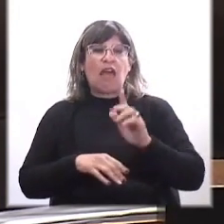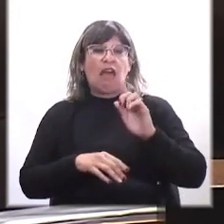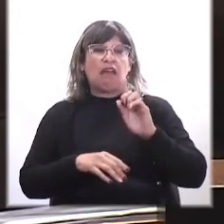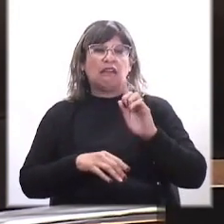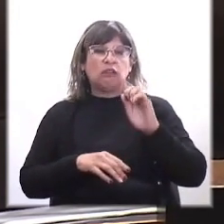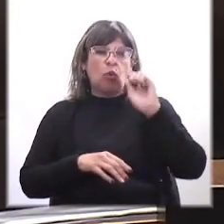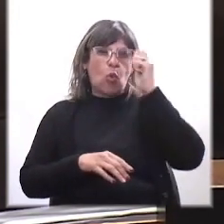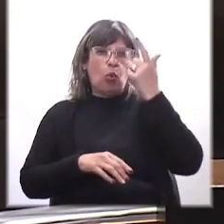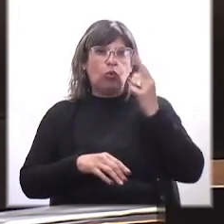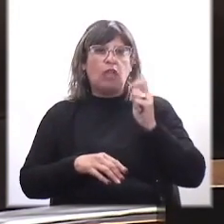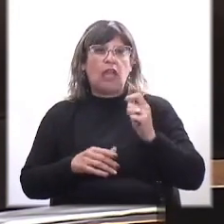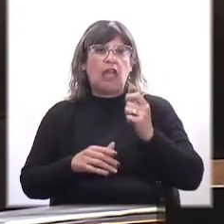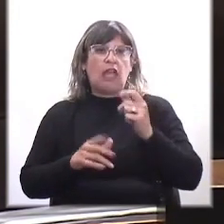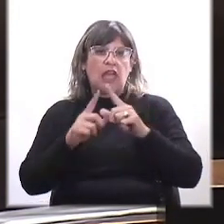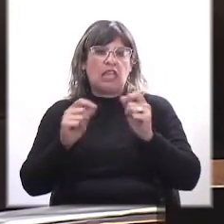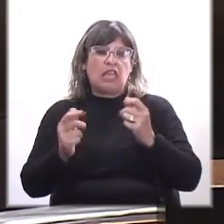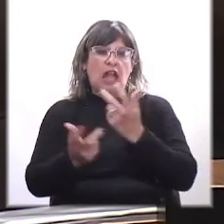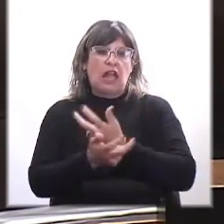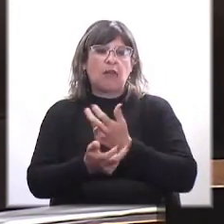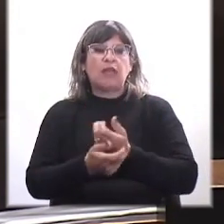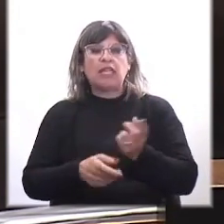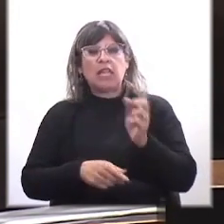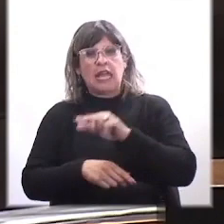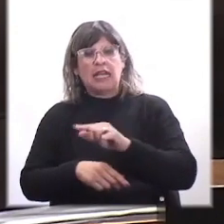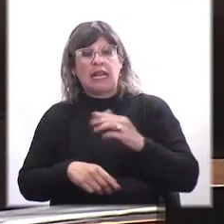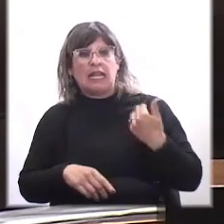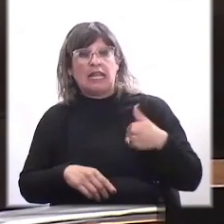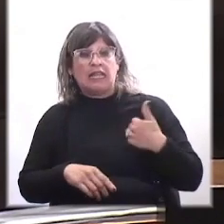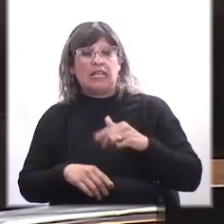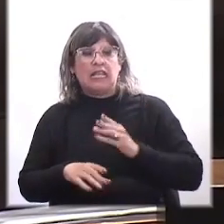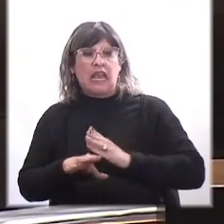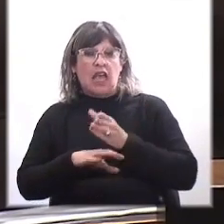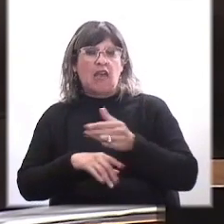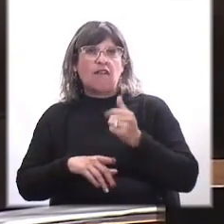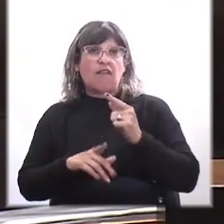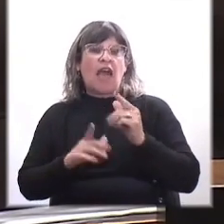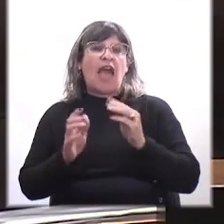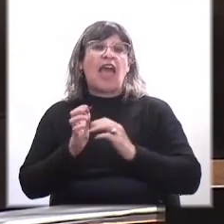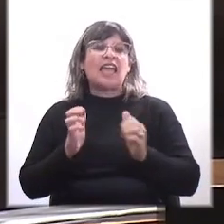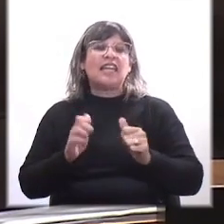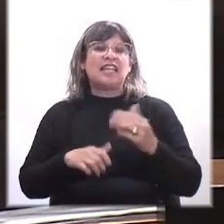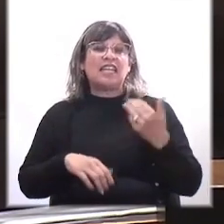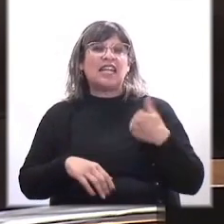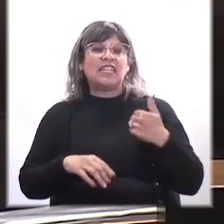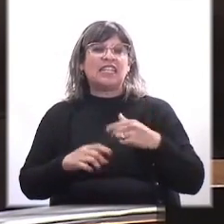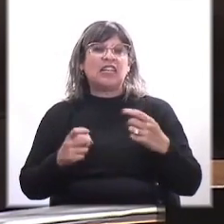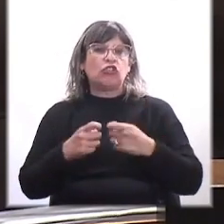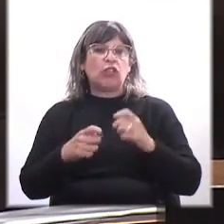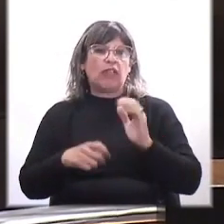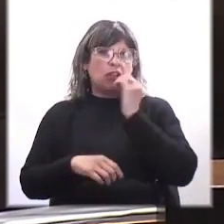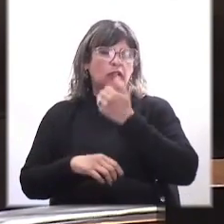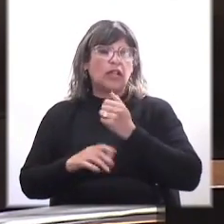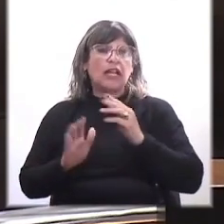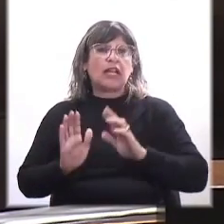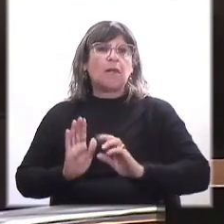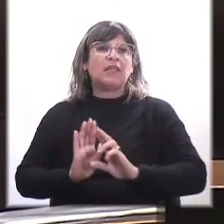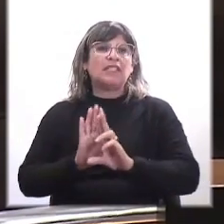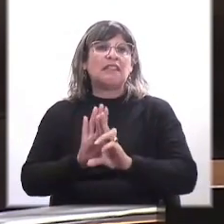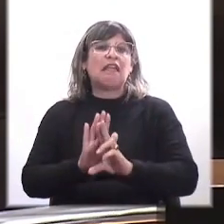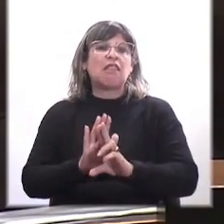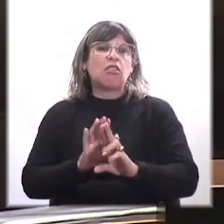ANCAP y por Argentina Energía Argentina, Sociedad Anónima,